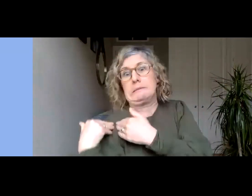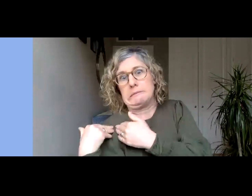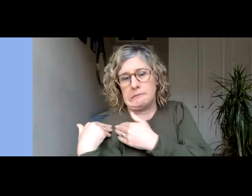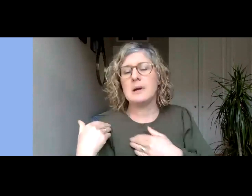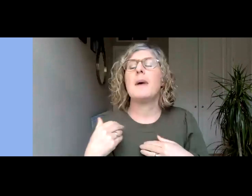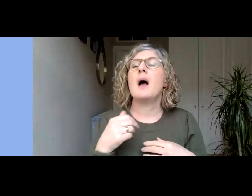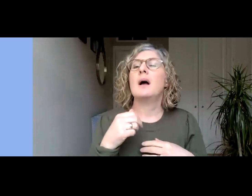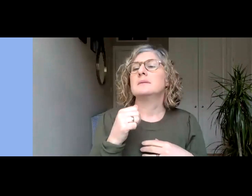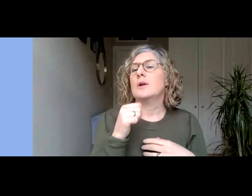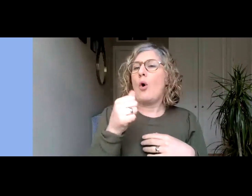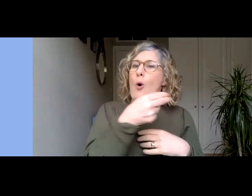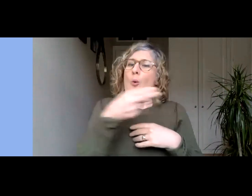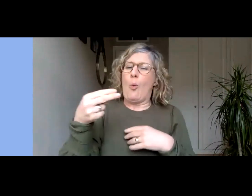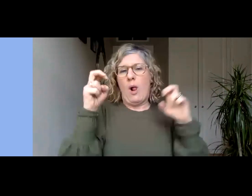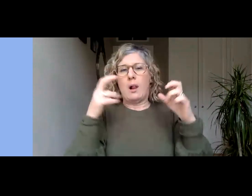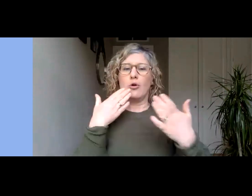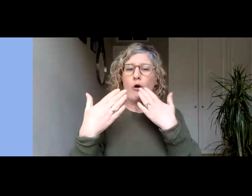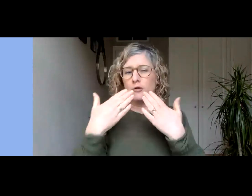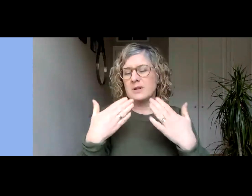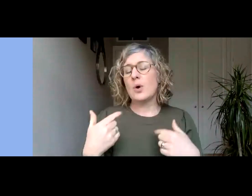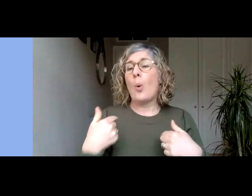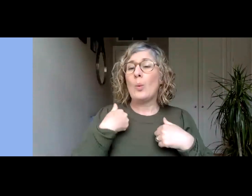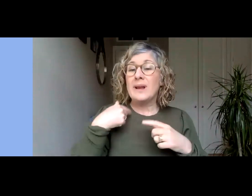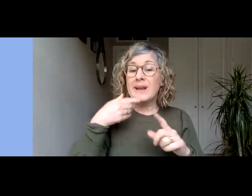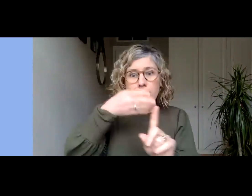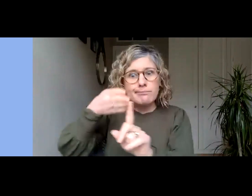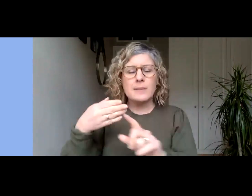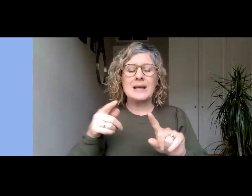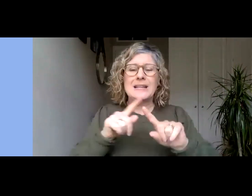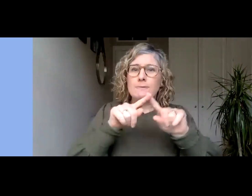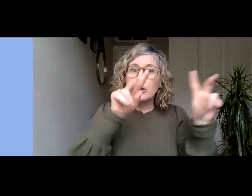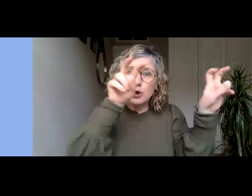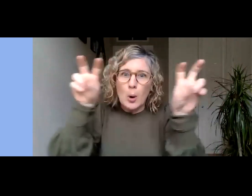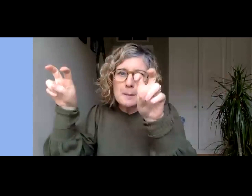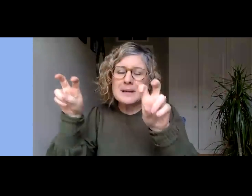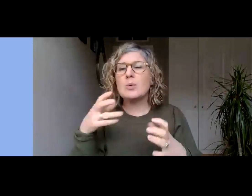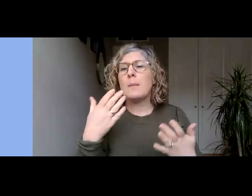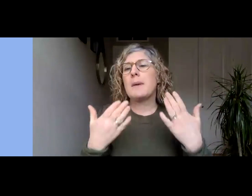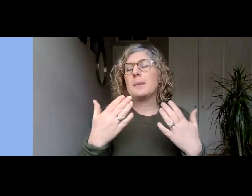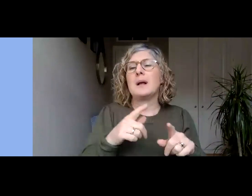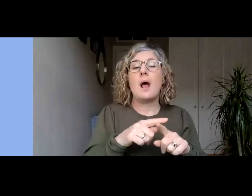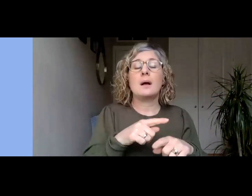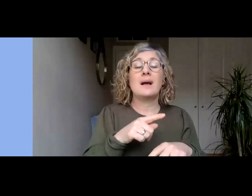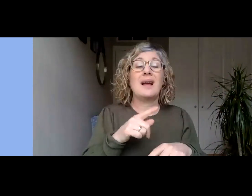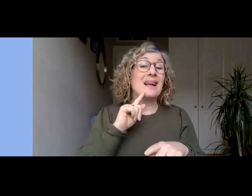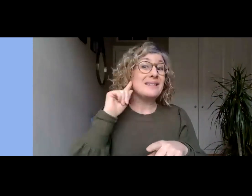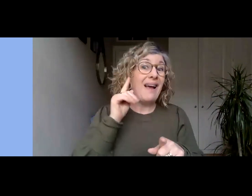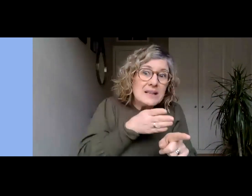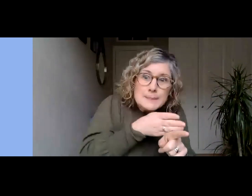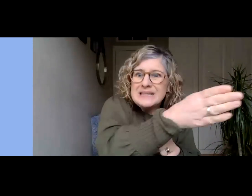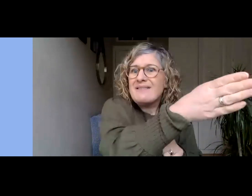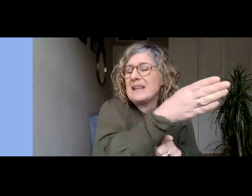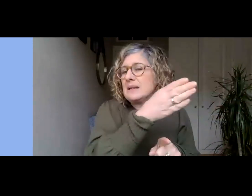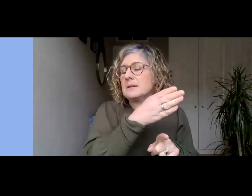la etiqueta de conferencia. Entonces le llamamos reuniones de alto nivel. Entonces el trabajo